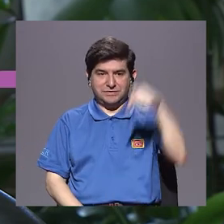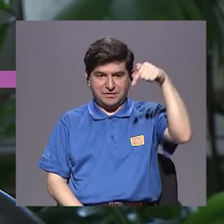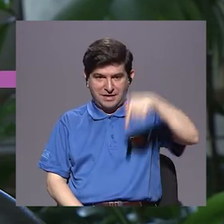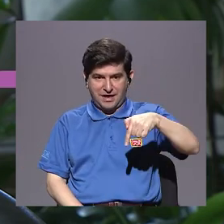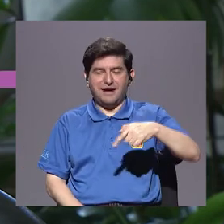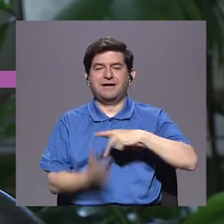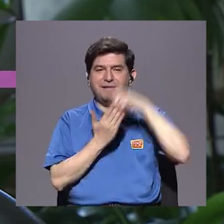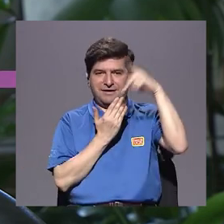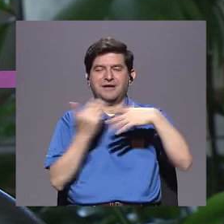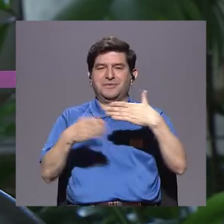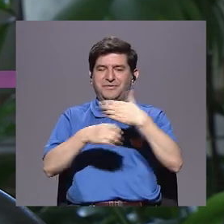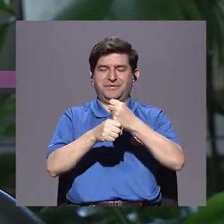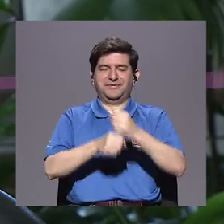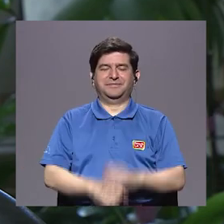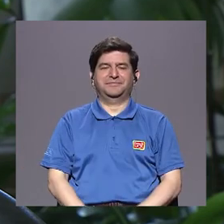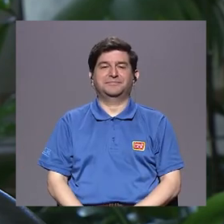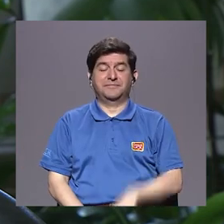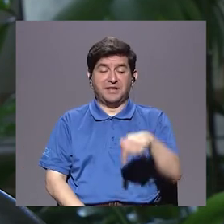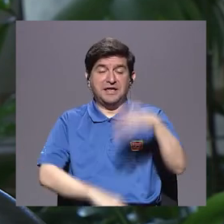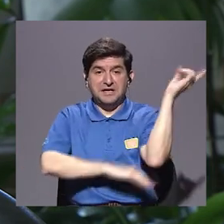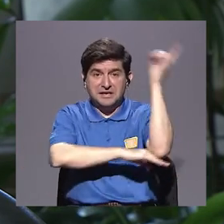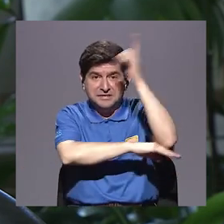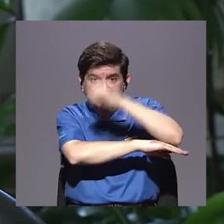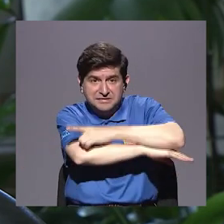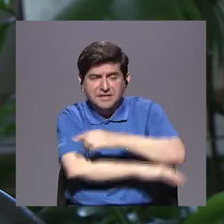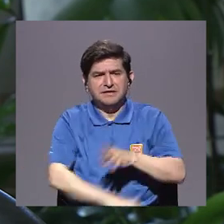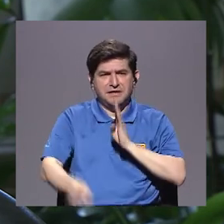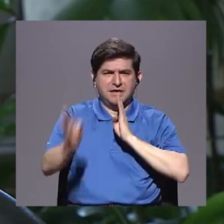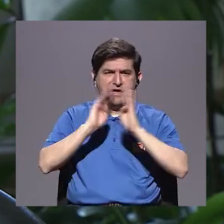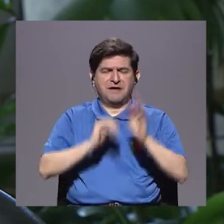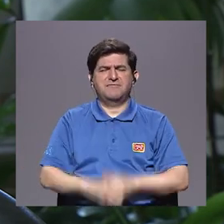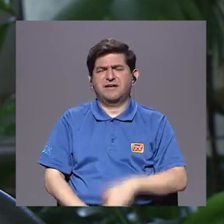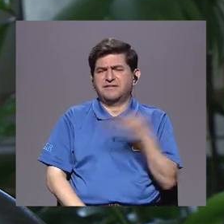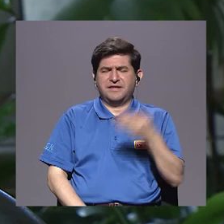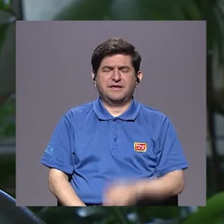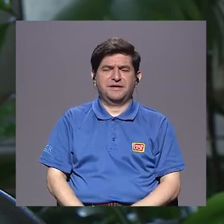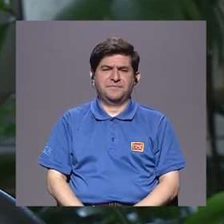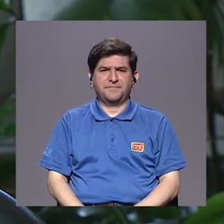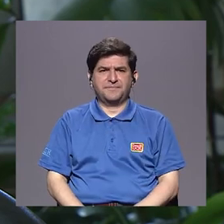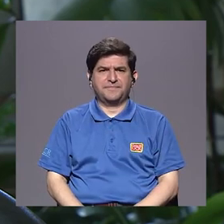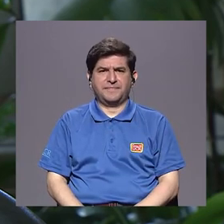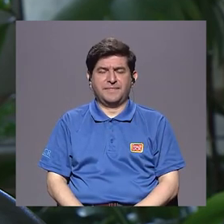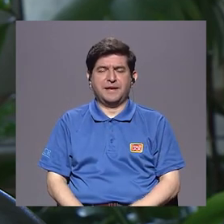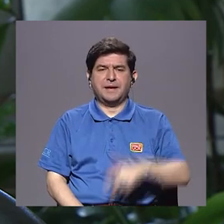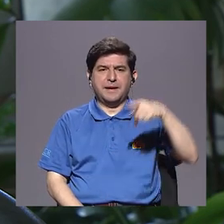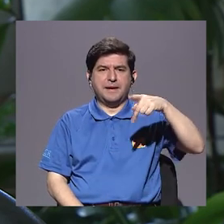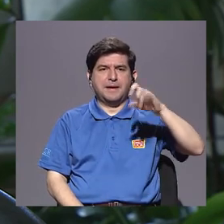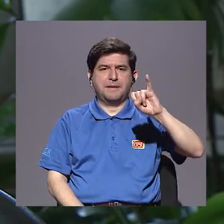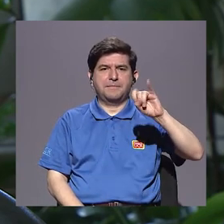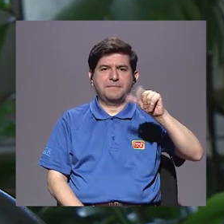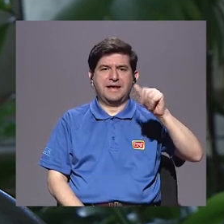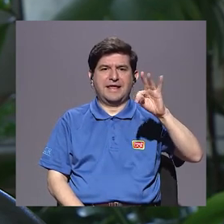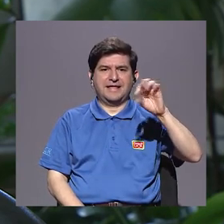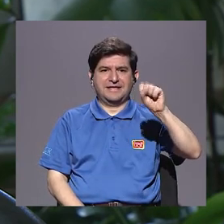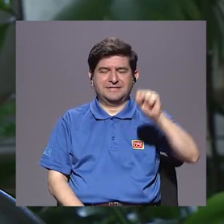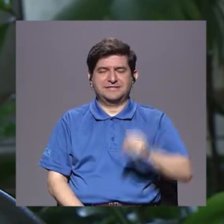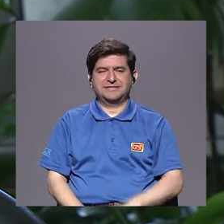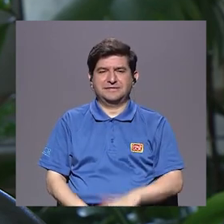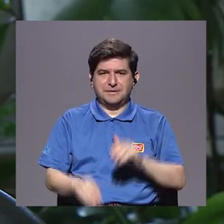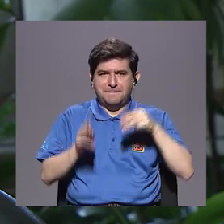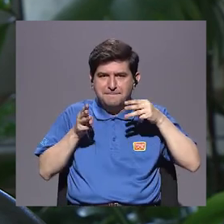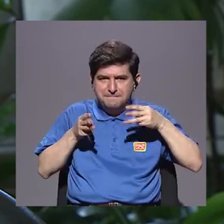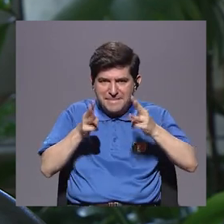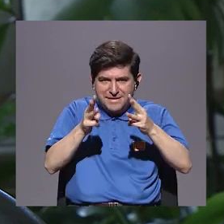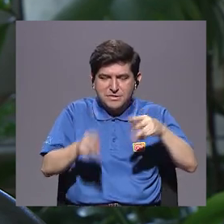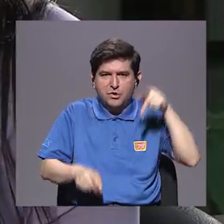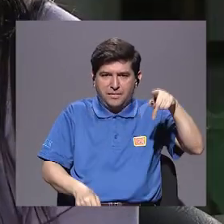llevaremos a cabo este programa. Y el día de hoy conversaremos acerca de Pilates. Para ello